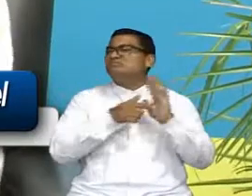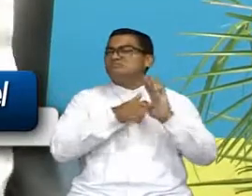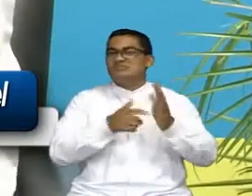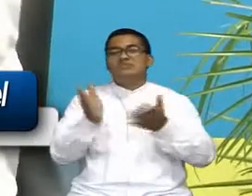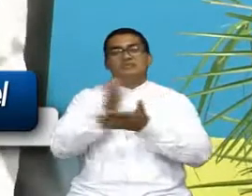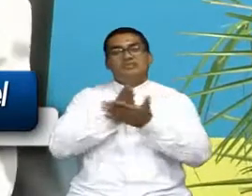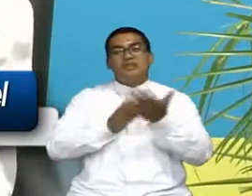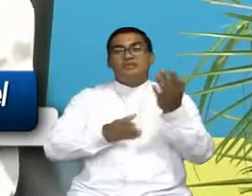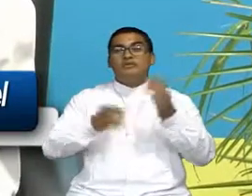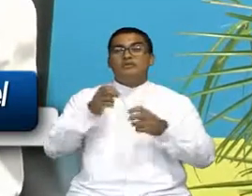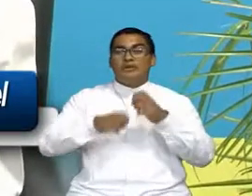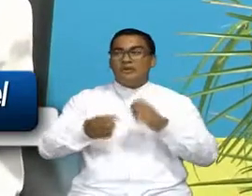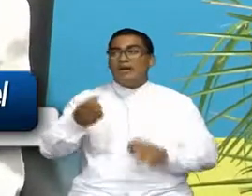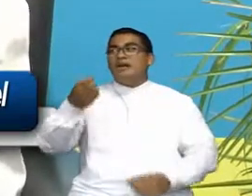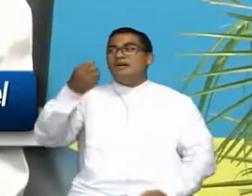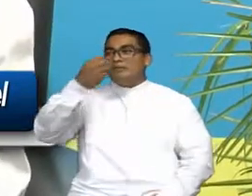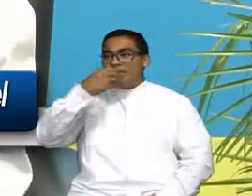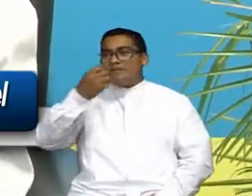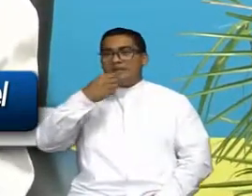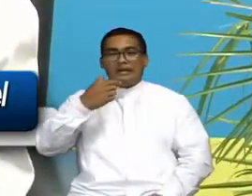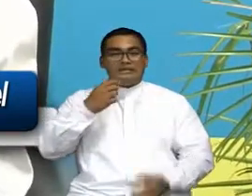mismo y también nos causa